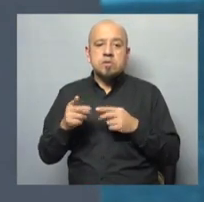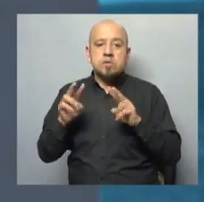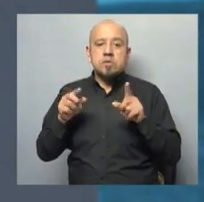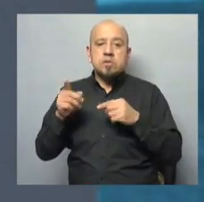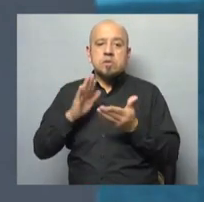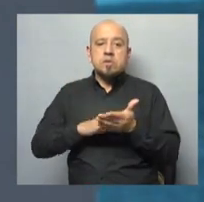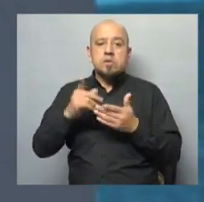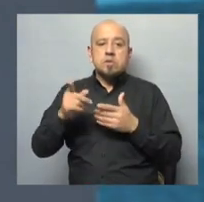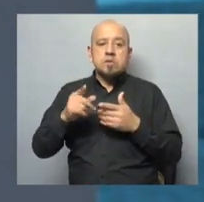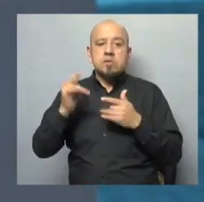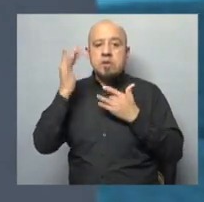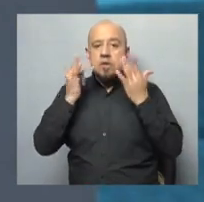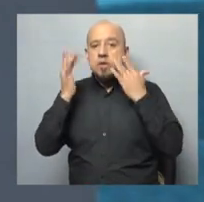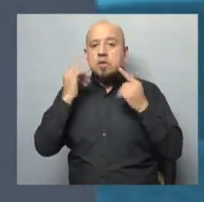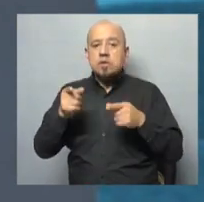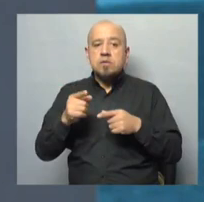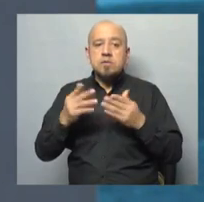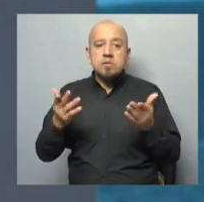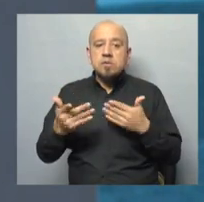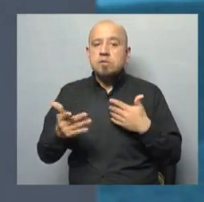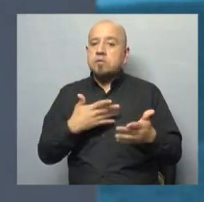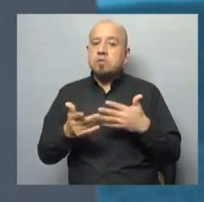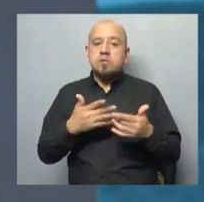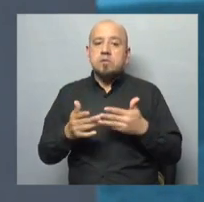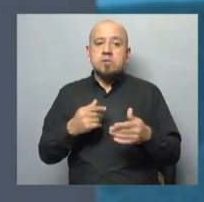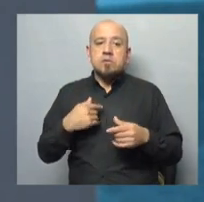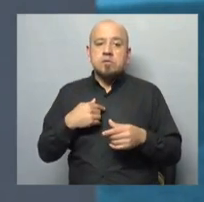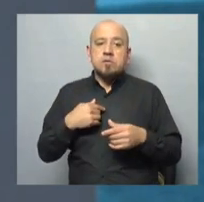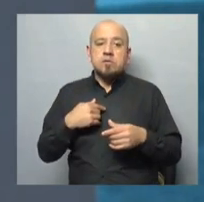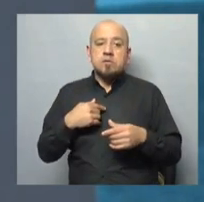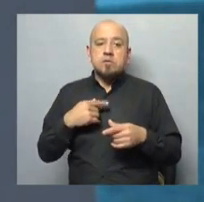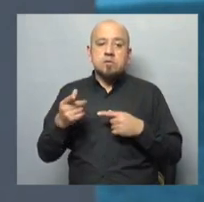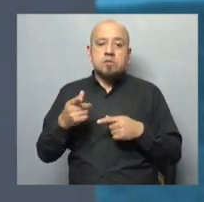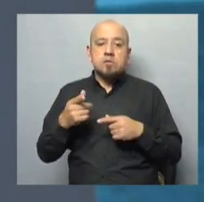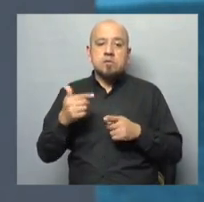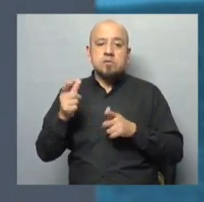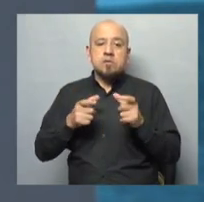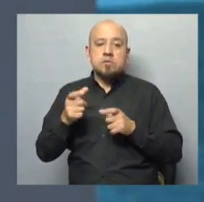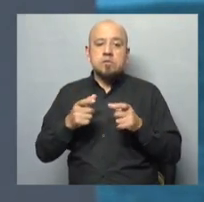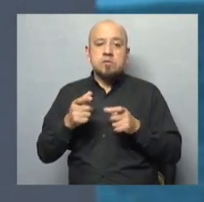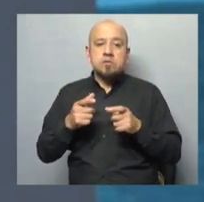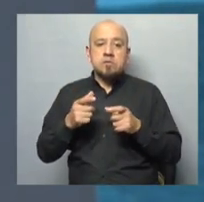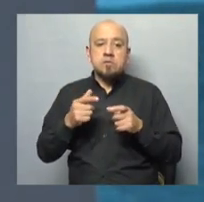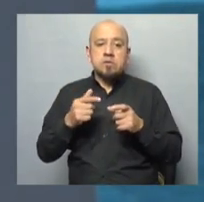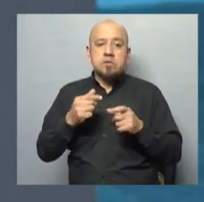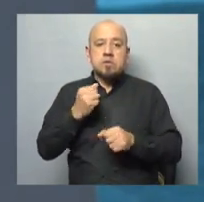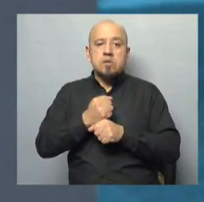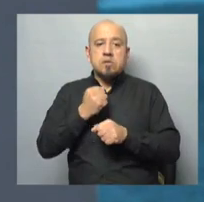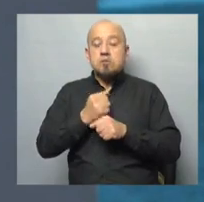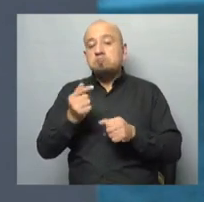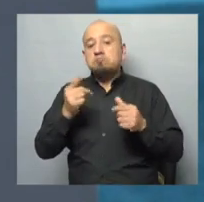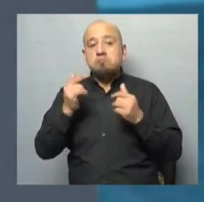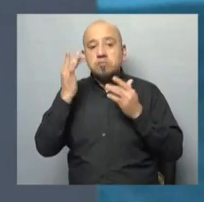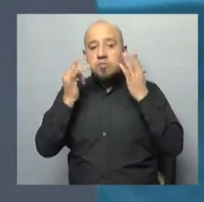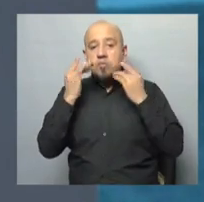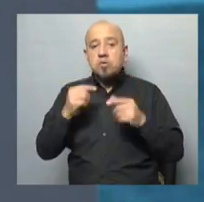tema de las artes escénicas a nadie le importó que no fuera gente trabajadora de las artes escénicas que no